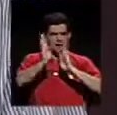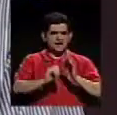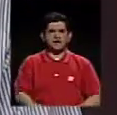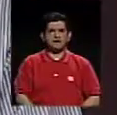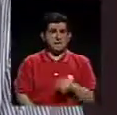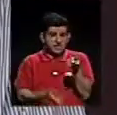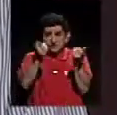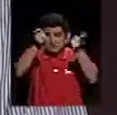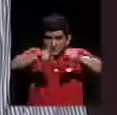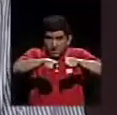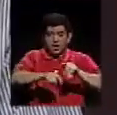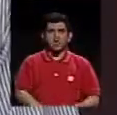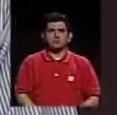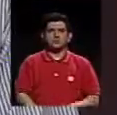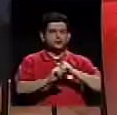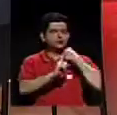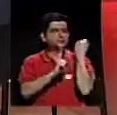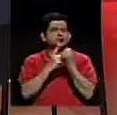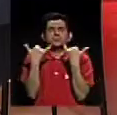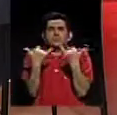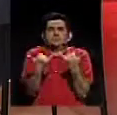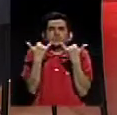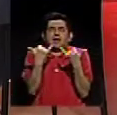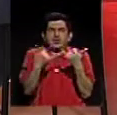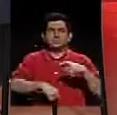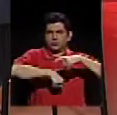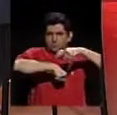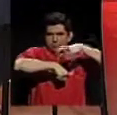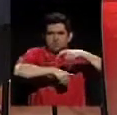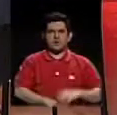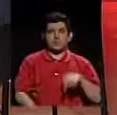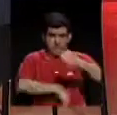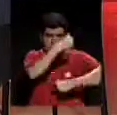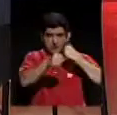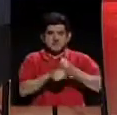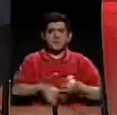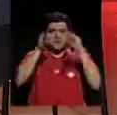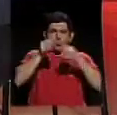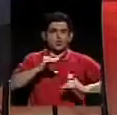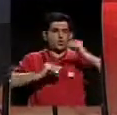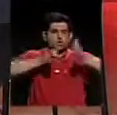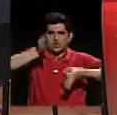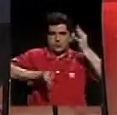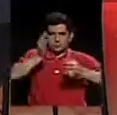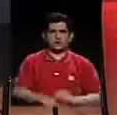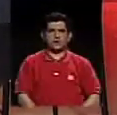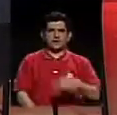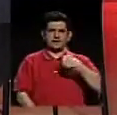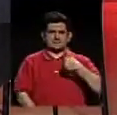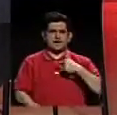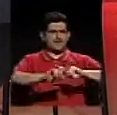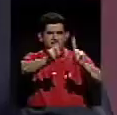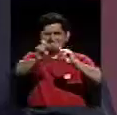de la coyuntura que está viviendo durante este año la Corte Suprema de Justicia, donde hay una